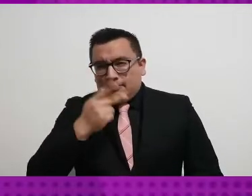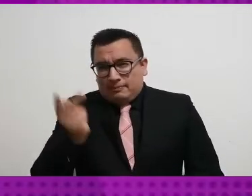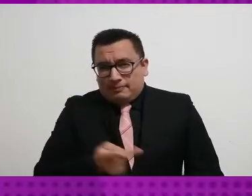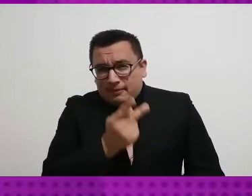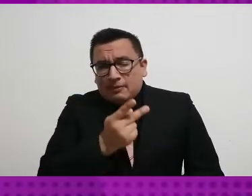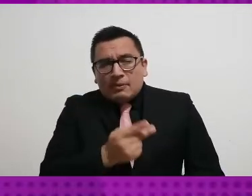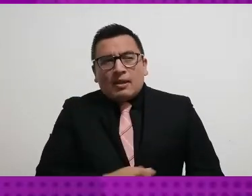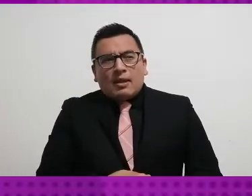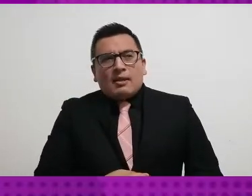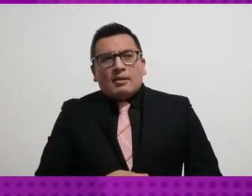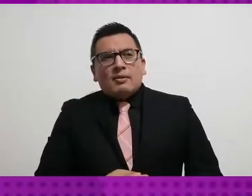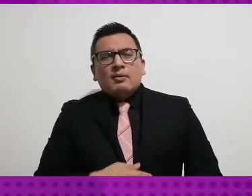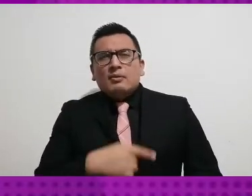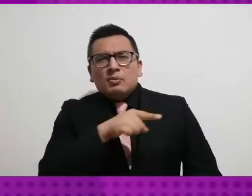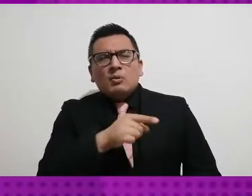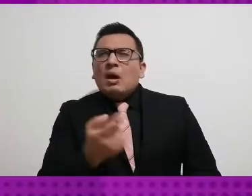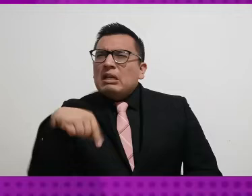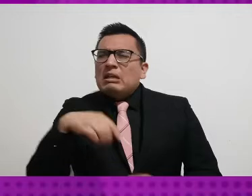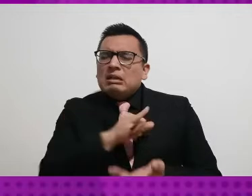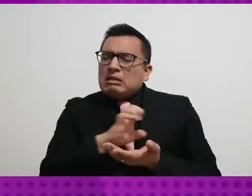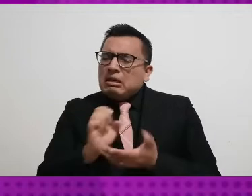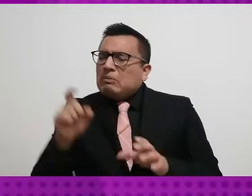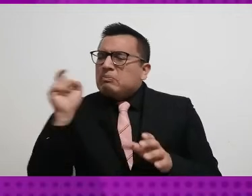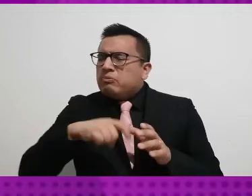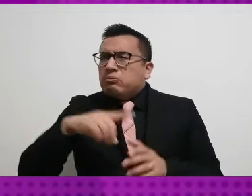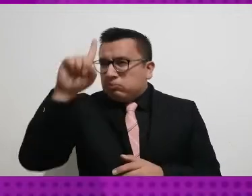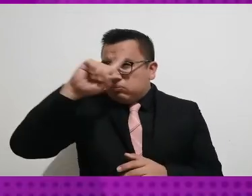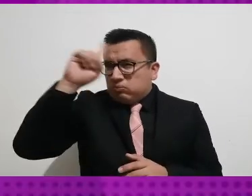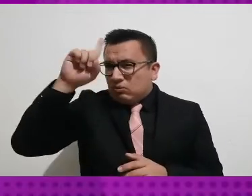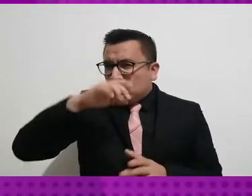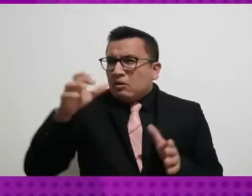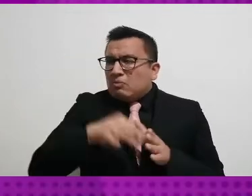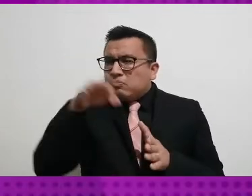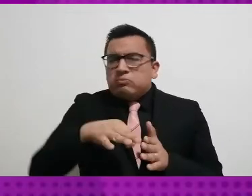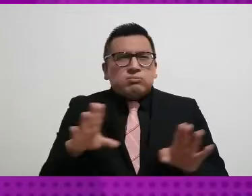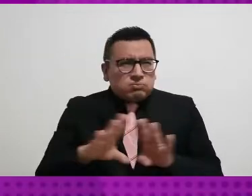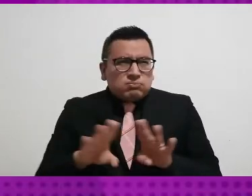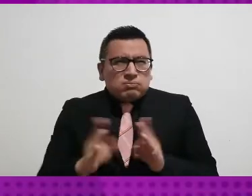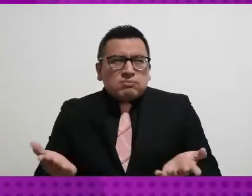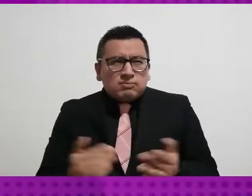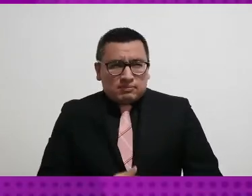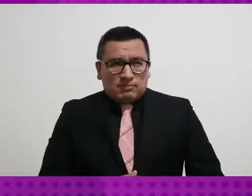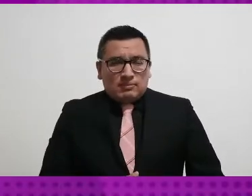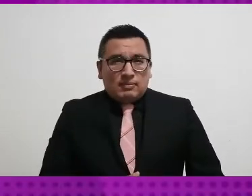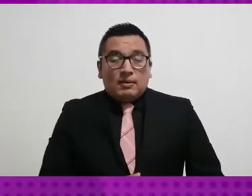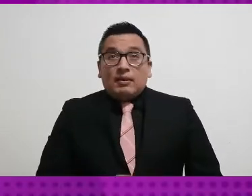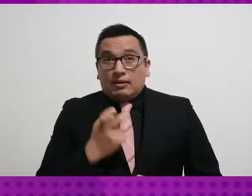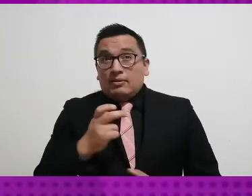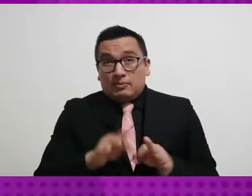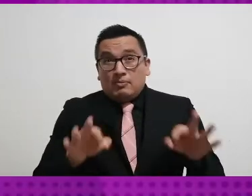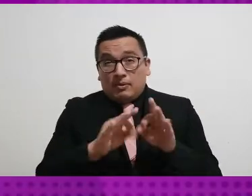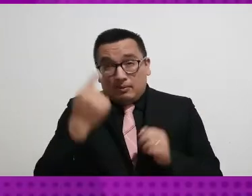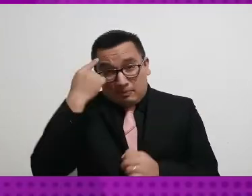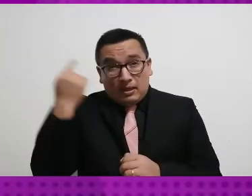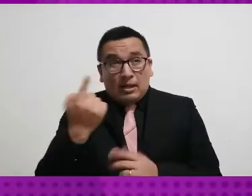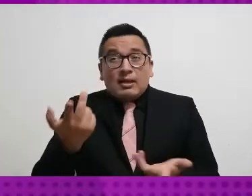si usted me lo permite, consejero, es ¿cómo fue el proceso precisamente para la selección de un consejero electoral? Y lo refiero ahorita porque es una